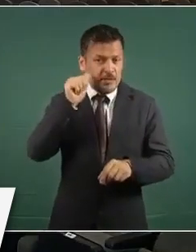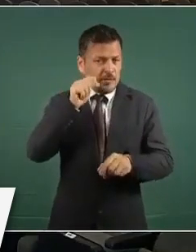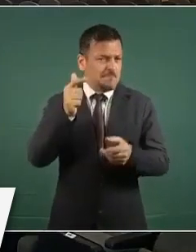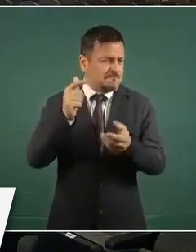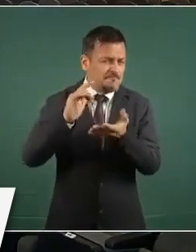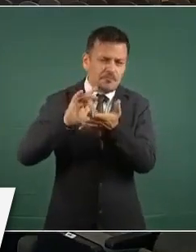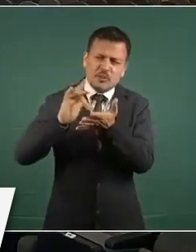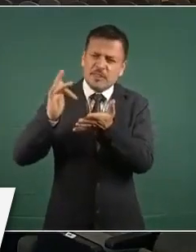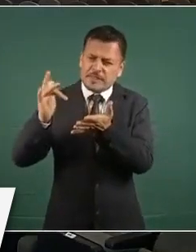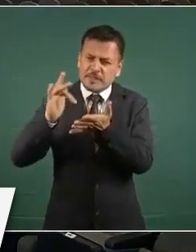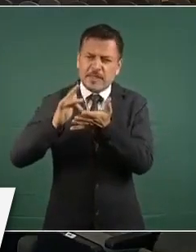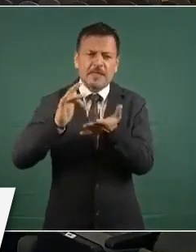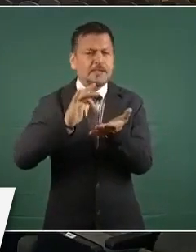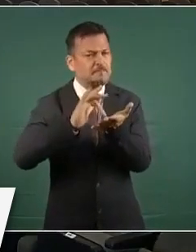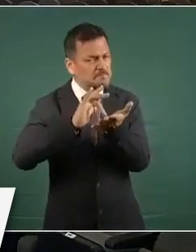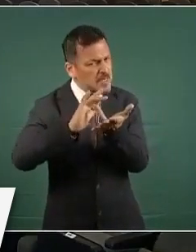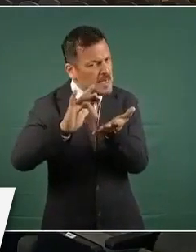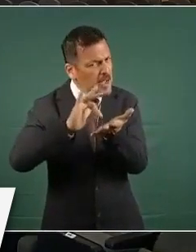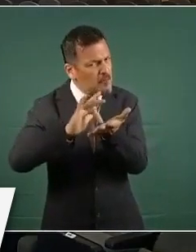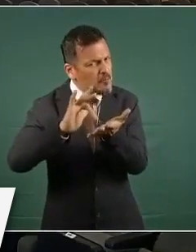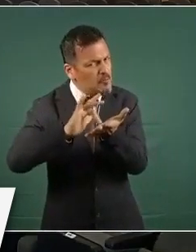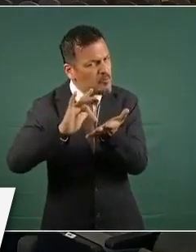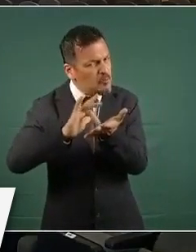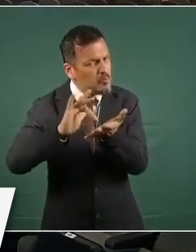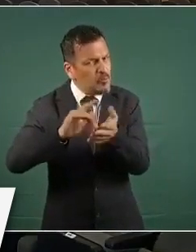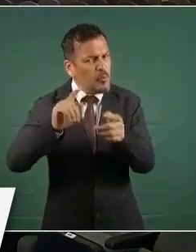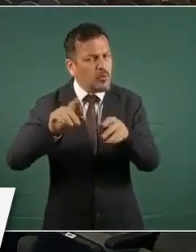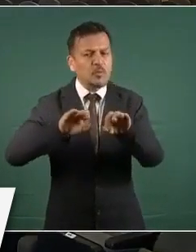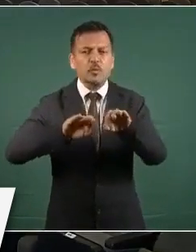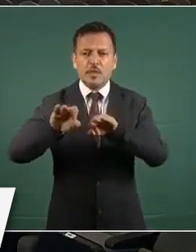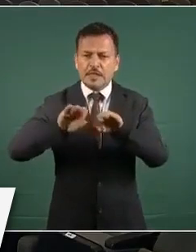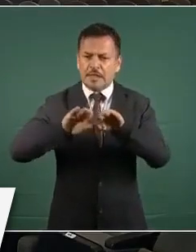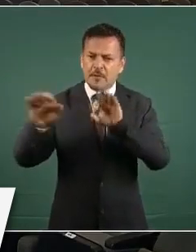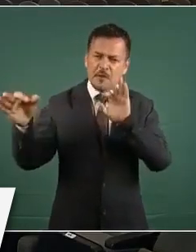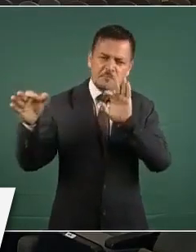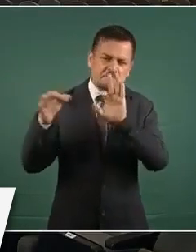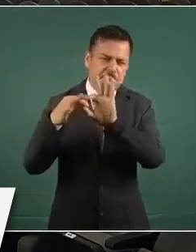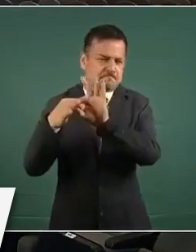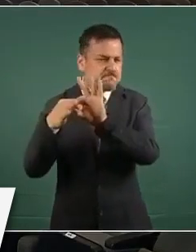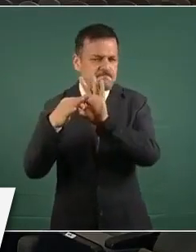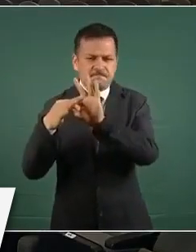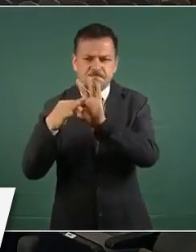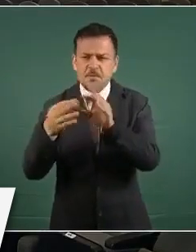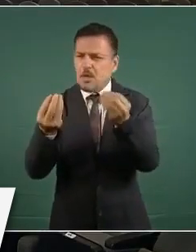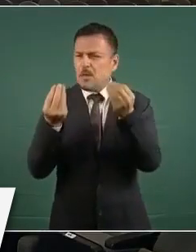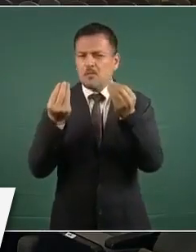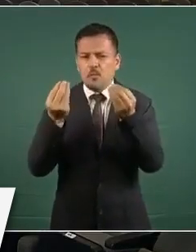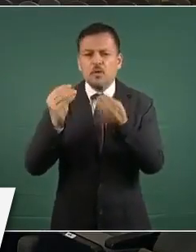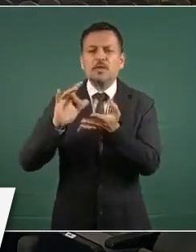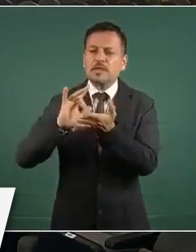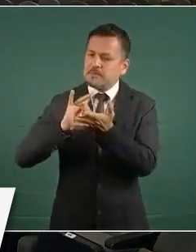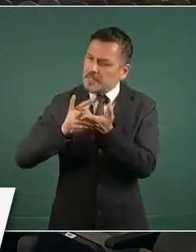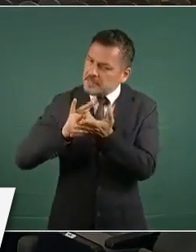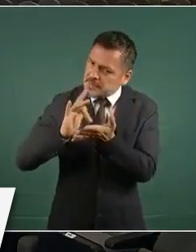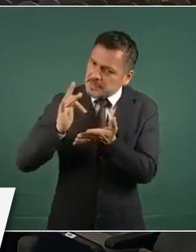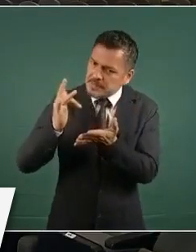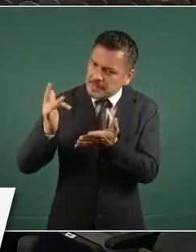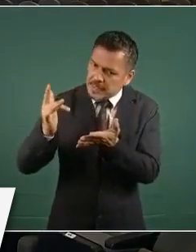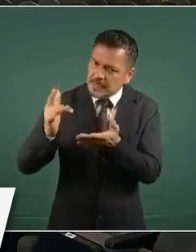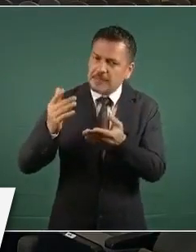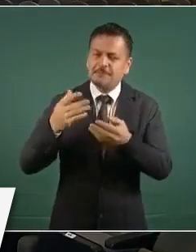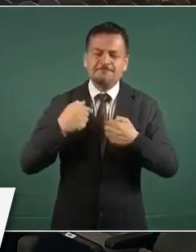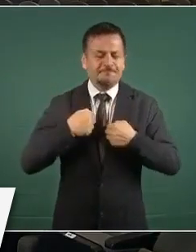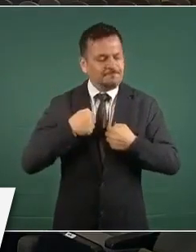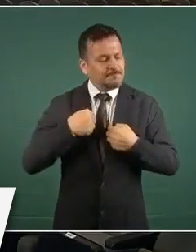por el apoyo por el respaldo por el trabajo coordinado gracias por sus expresiones por sus palabras señor presidente